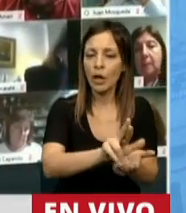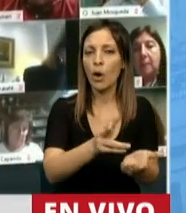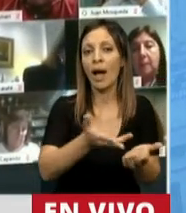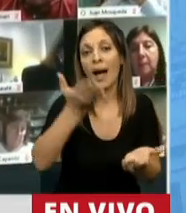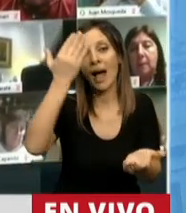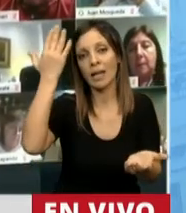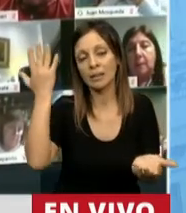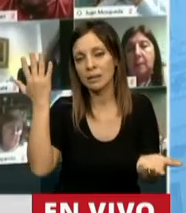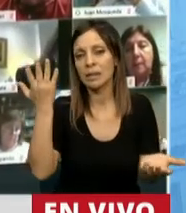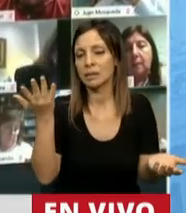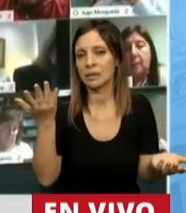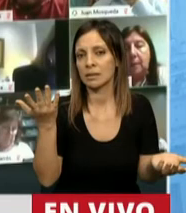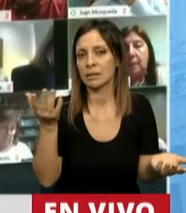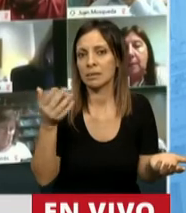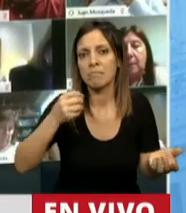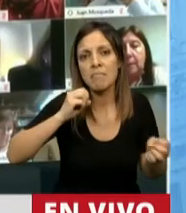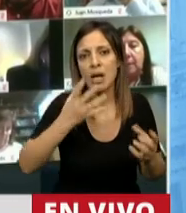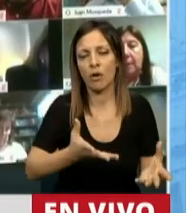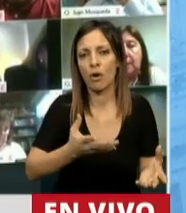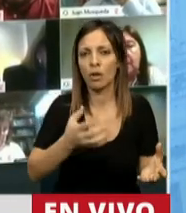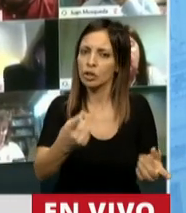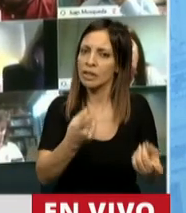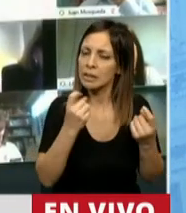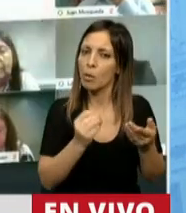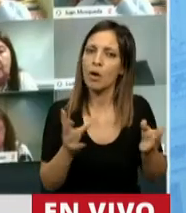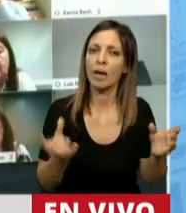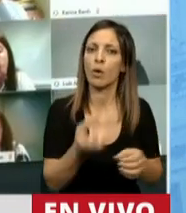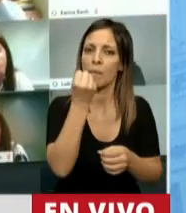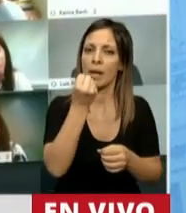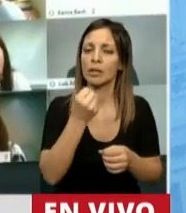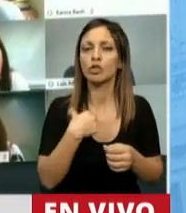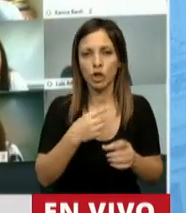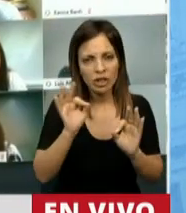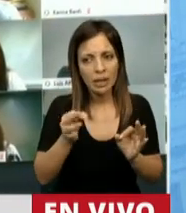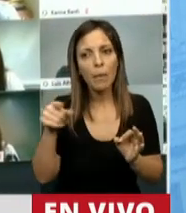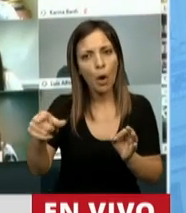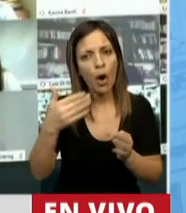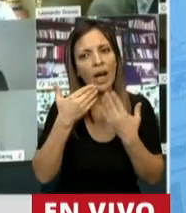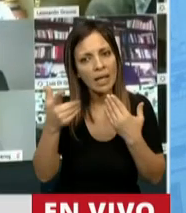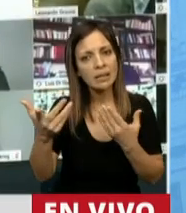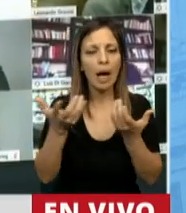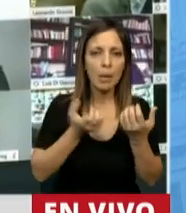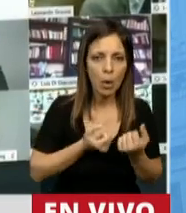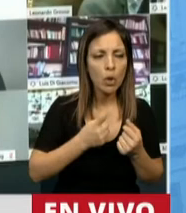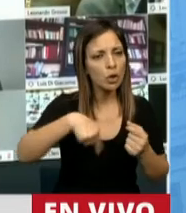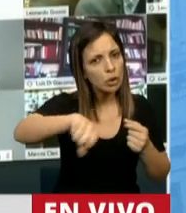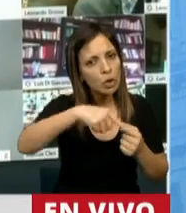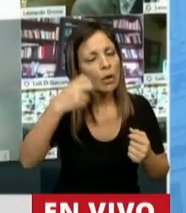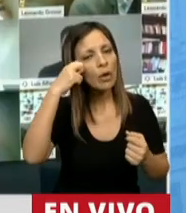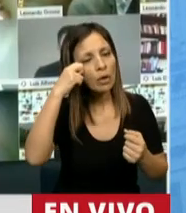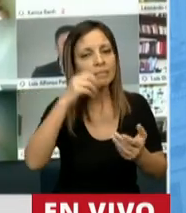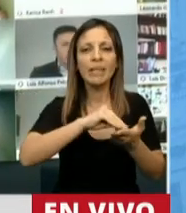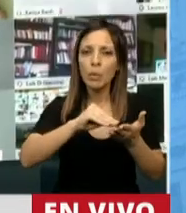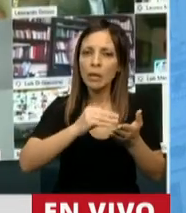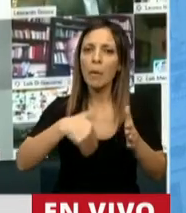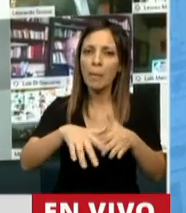vez tiene que recuperar ese equivalente y yo estoy seguro que gracias a la intervención suya y de toda esta Cámara de Diputados va a ser